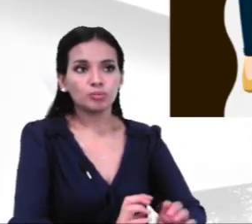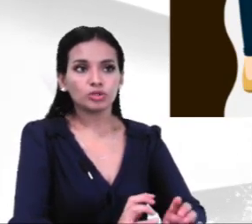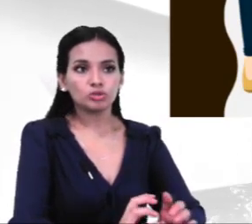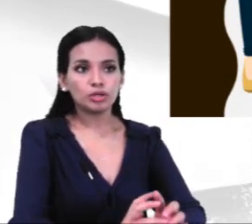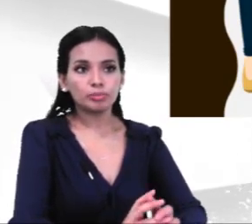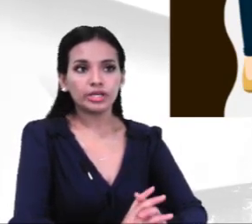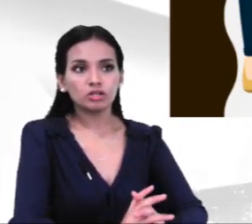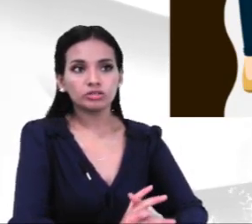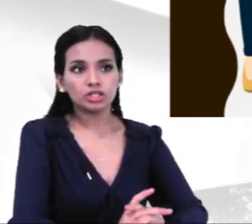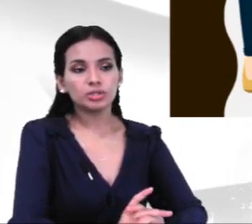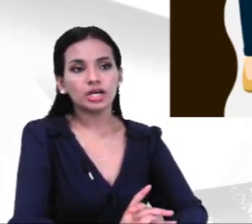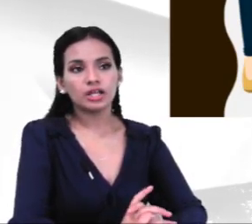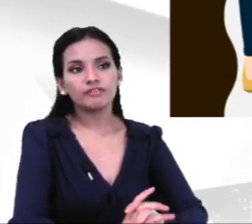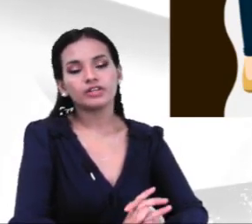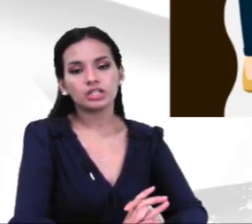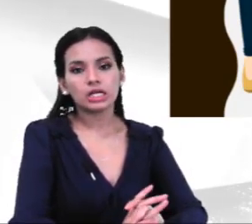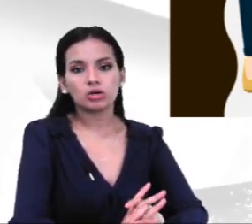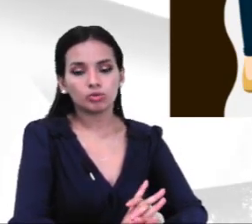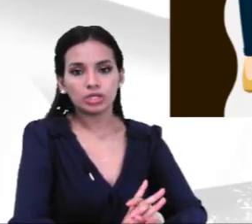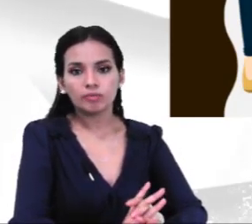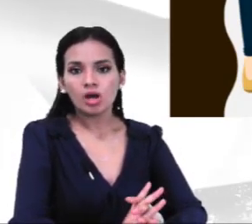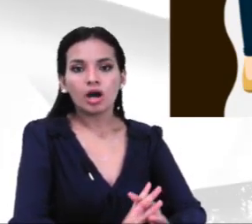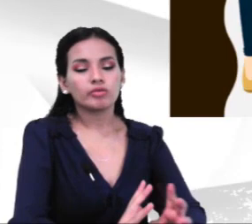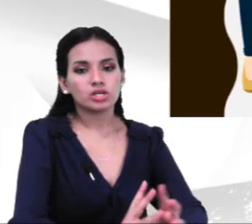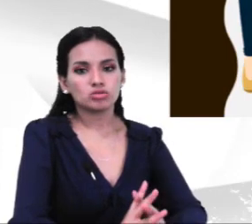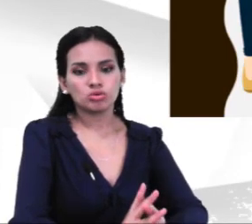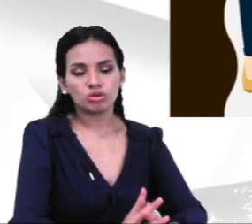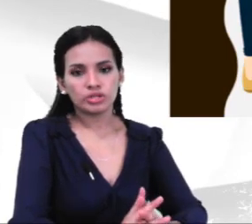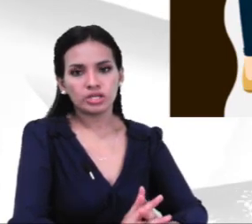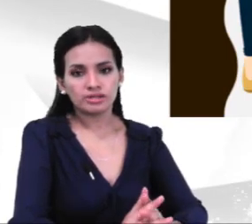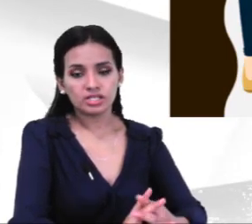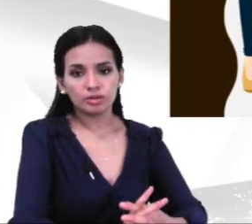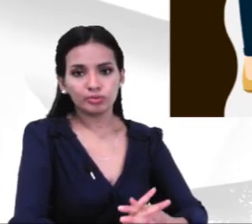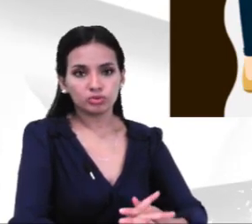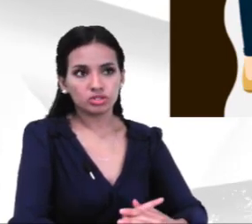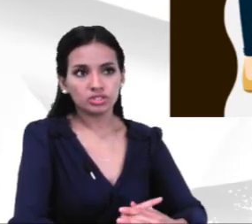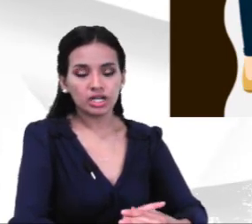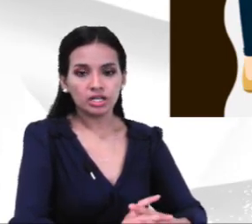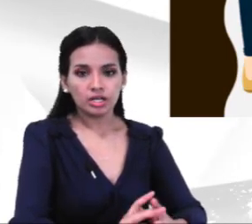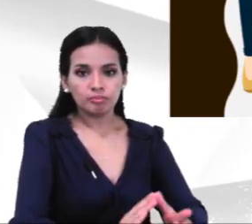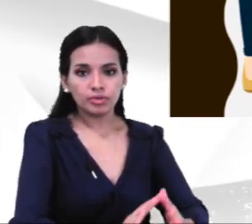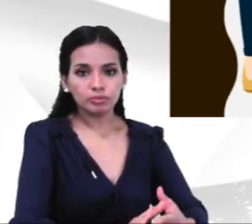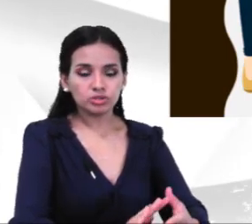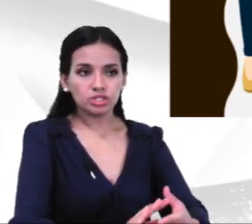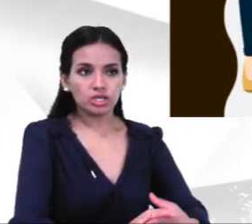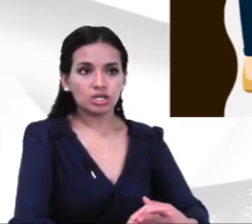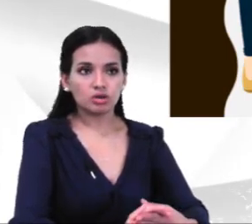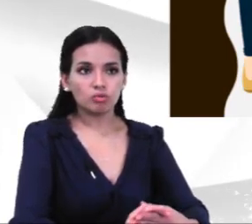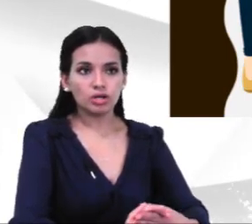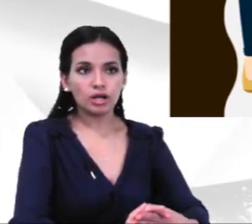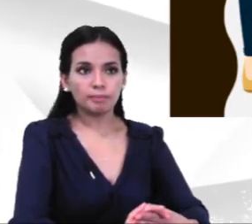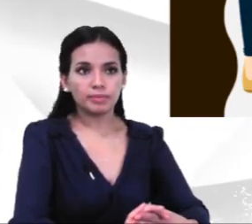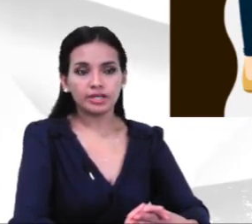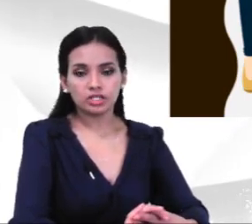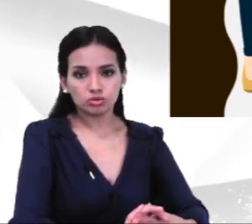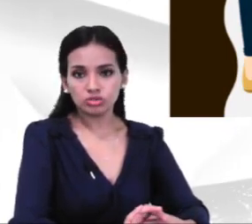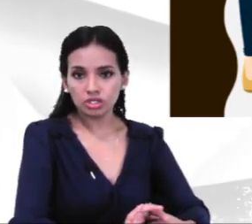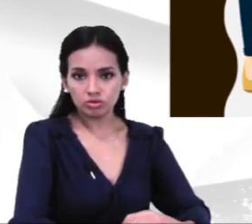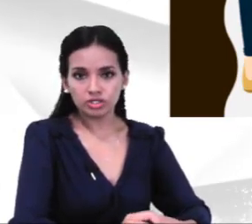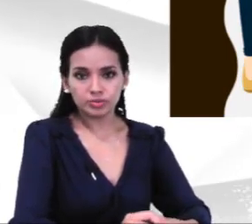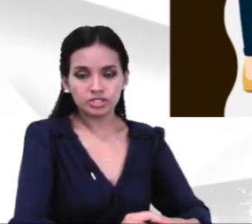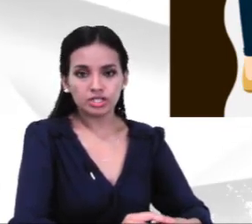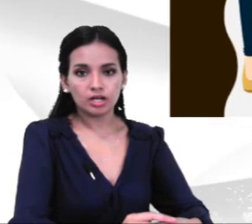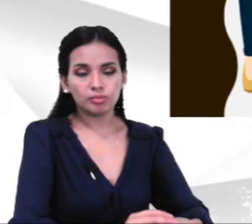porque una playa contaminada afecta a la economía aunque esto no debería de ser el punto central vemos que una playa